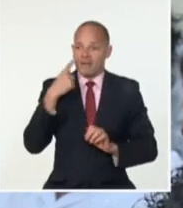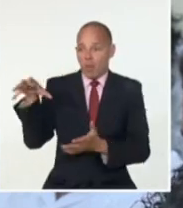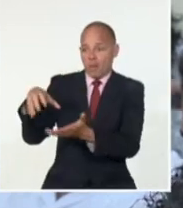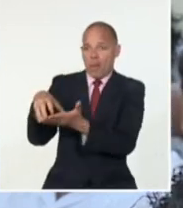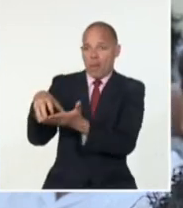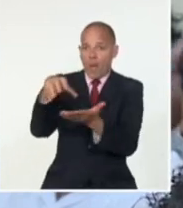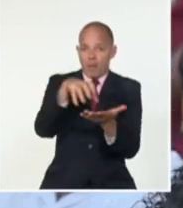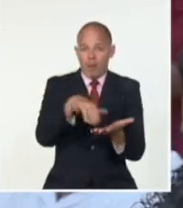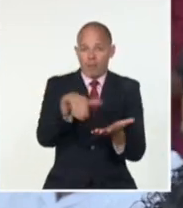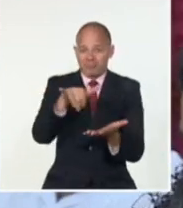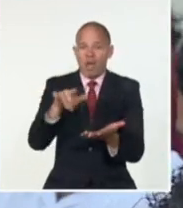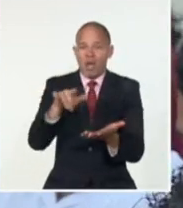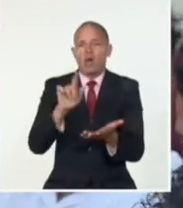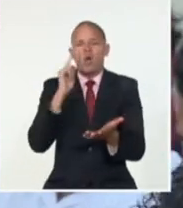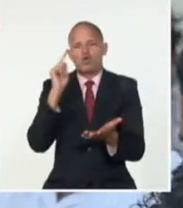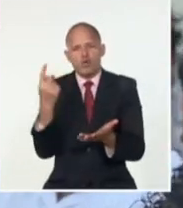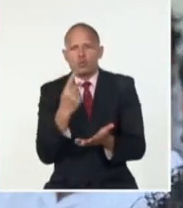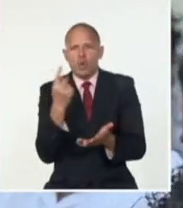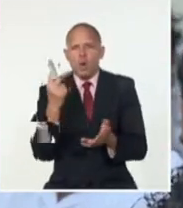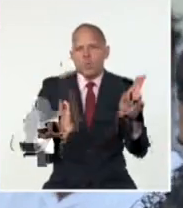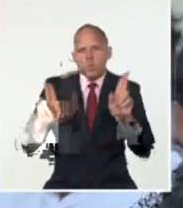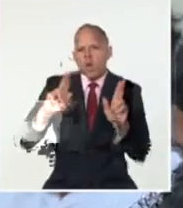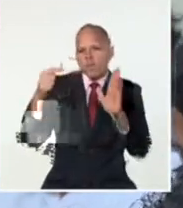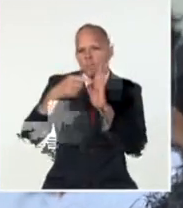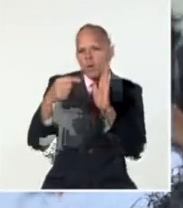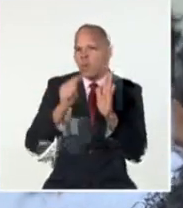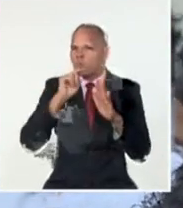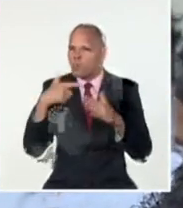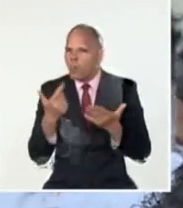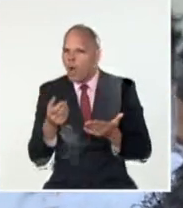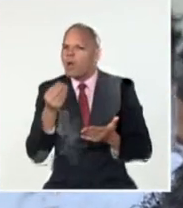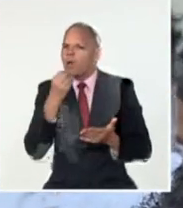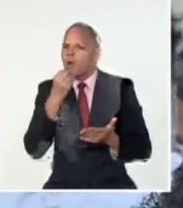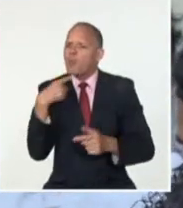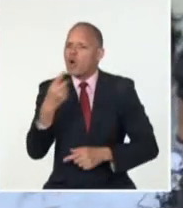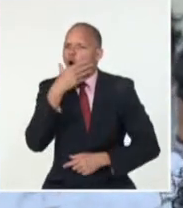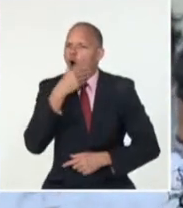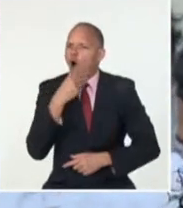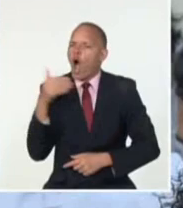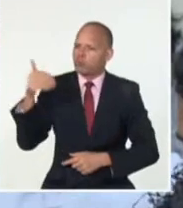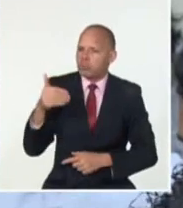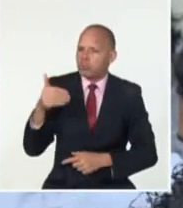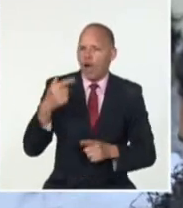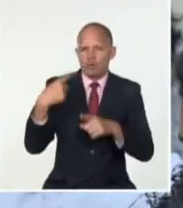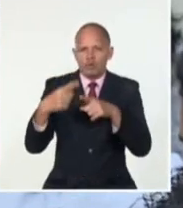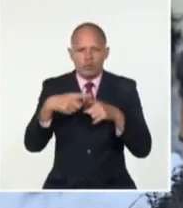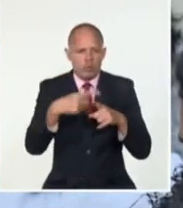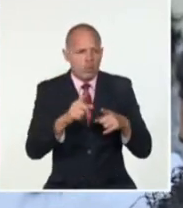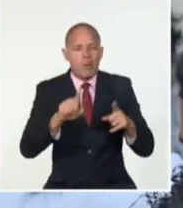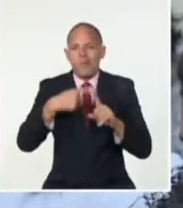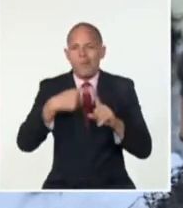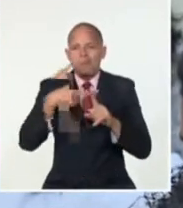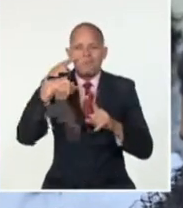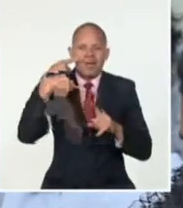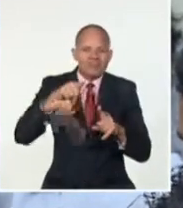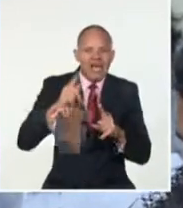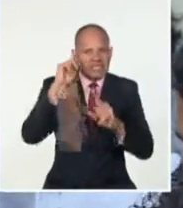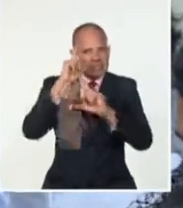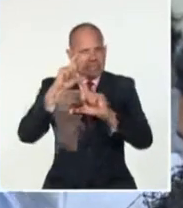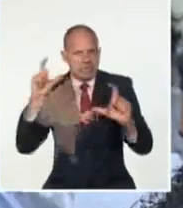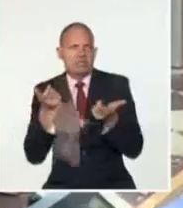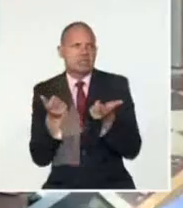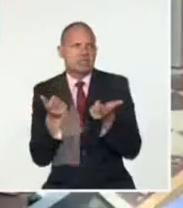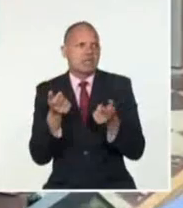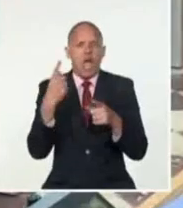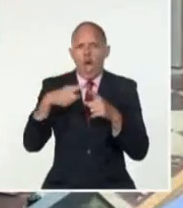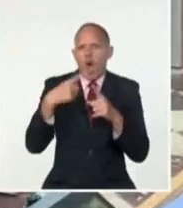en puntos de interés común, como las buenas prácticas participativas, la innovación, la ciencia y el protagonismo juvenil en función del